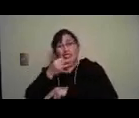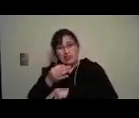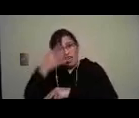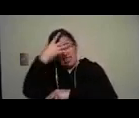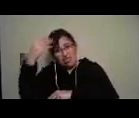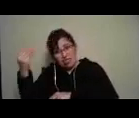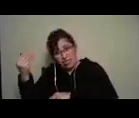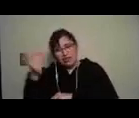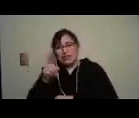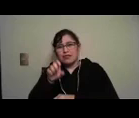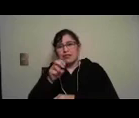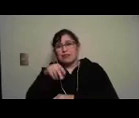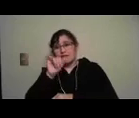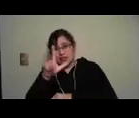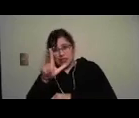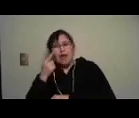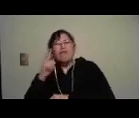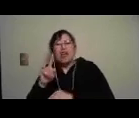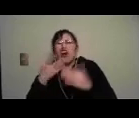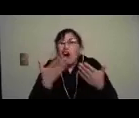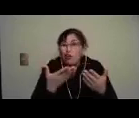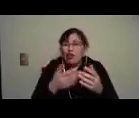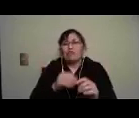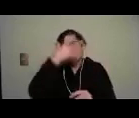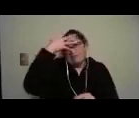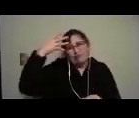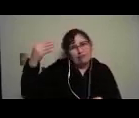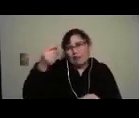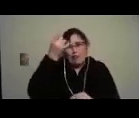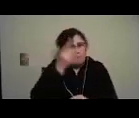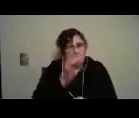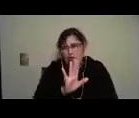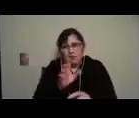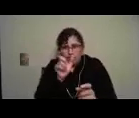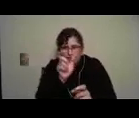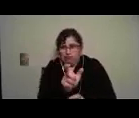pero hoy en día lisa y llanamente no se habla de demencia senil, sino que se habla de